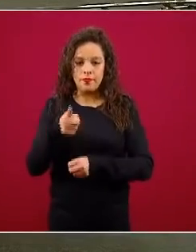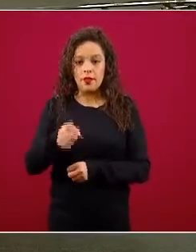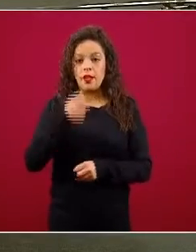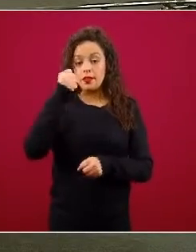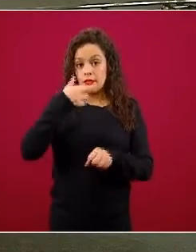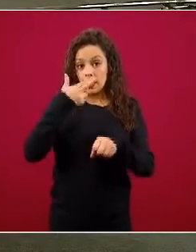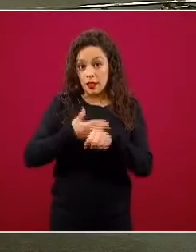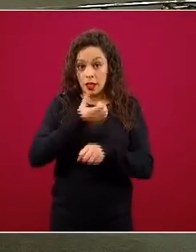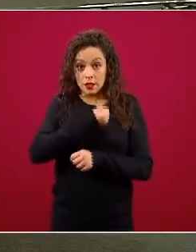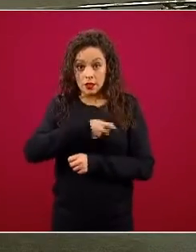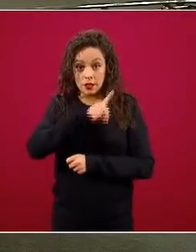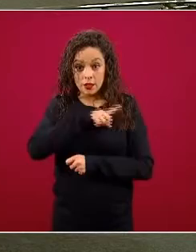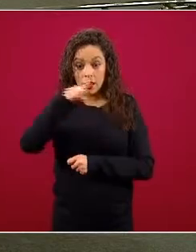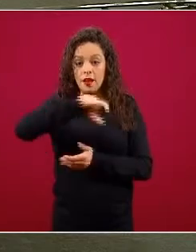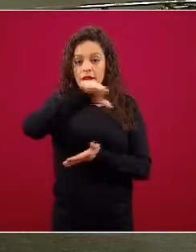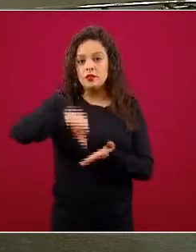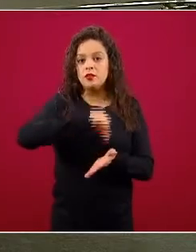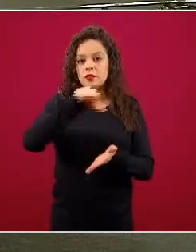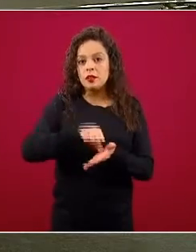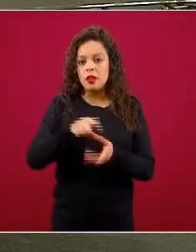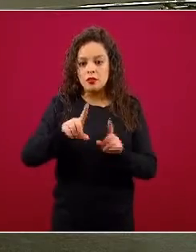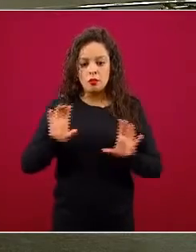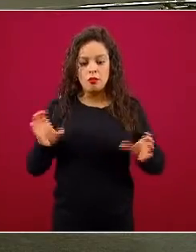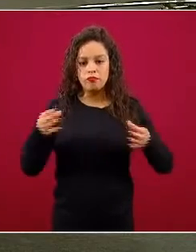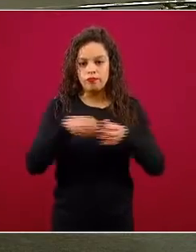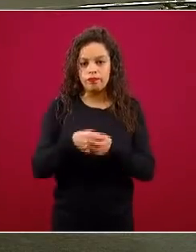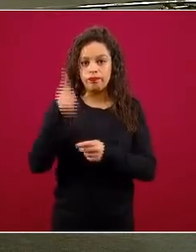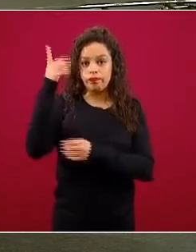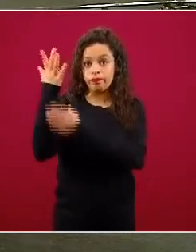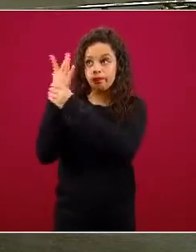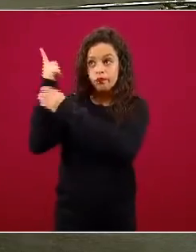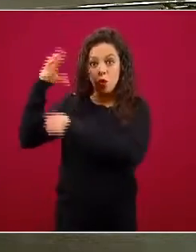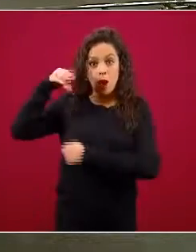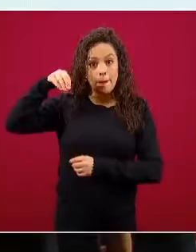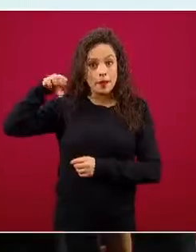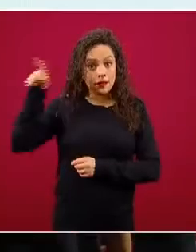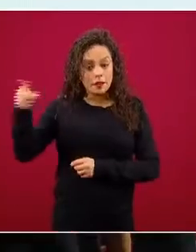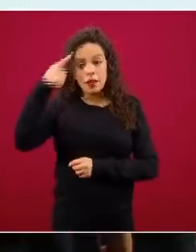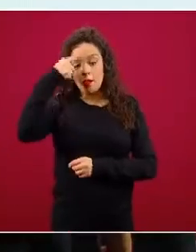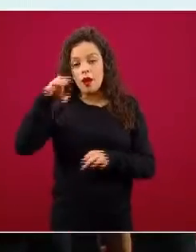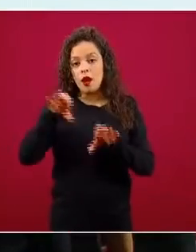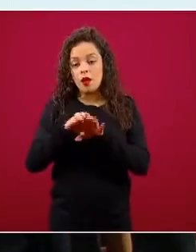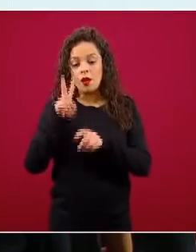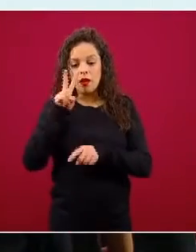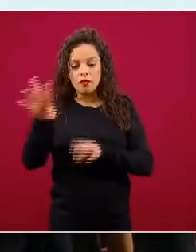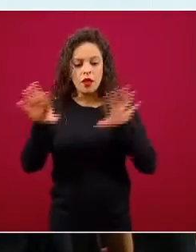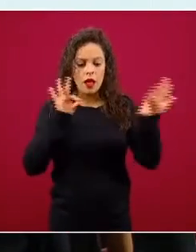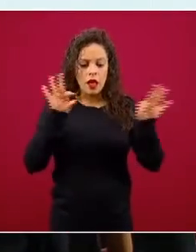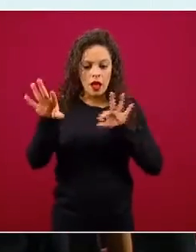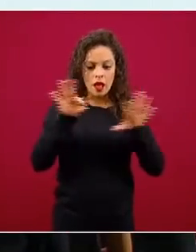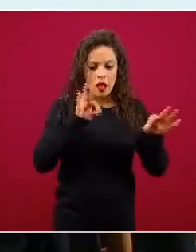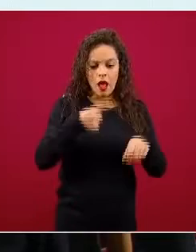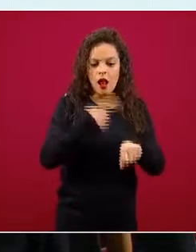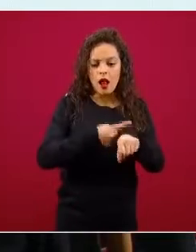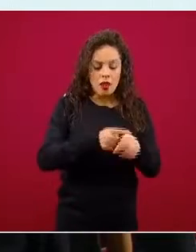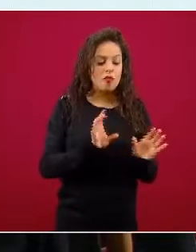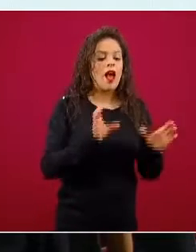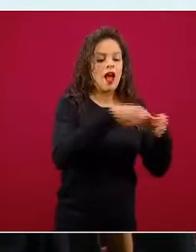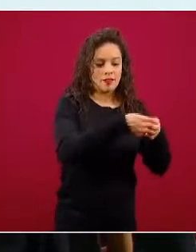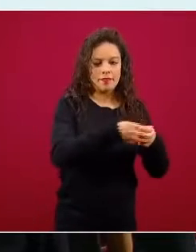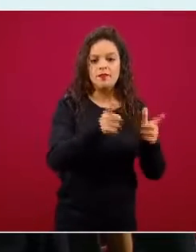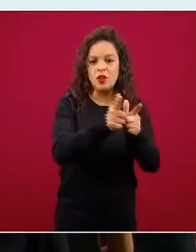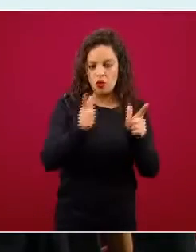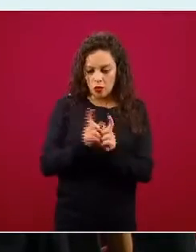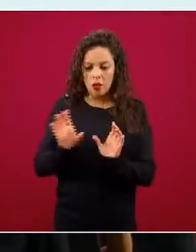Salud, tiene el centro colaborador de la Organización Mundial de la Salud para la Clasificación Internacional de Enfermedades.